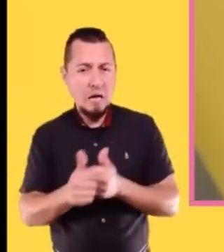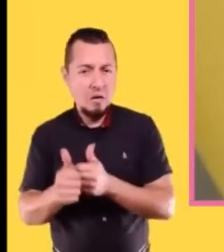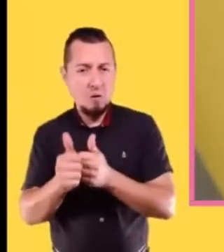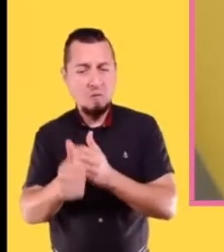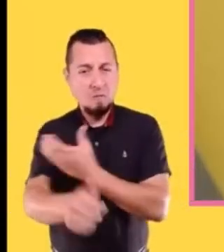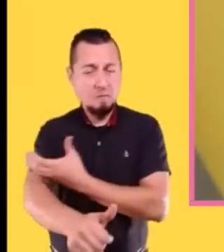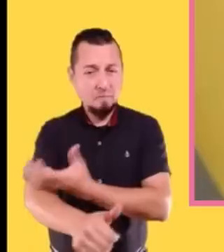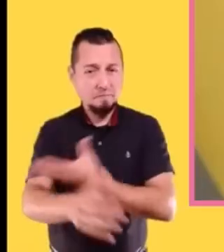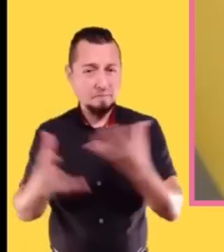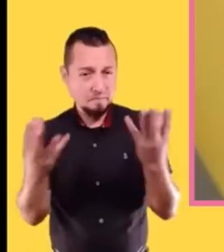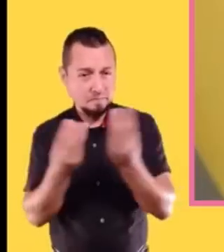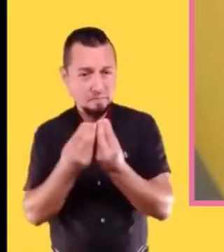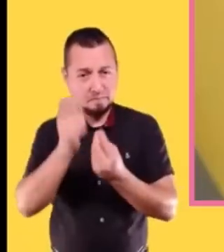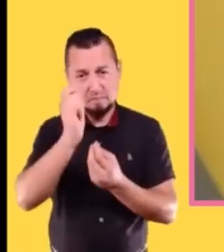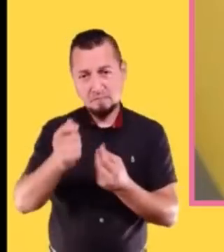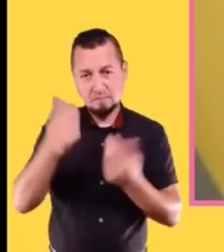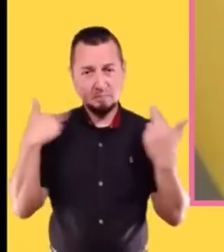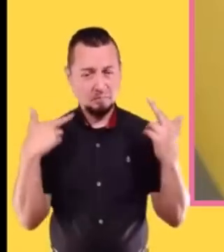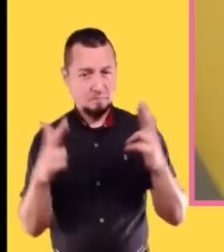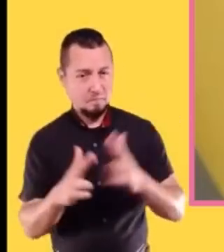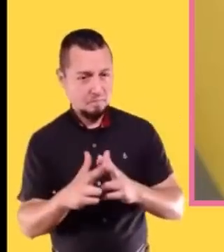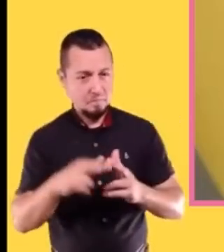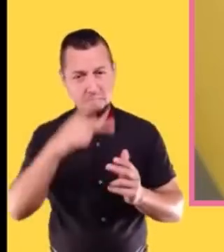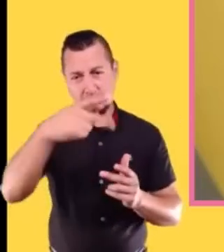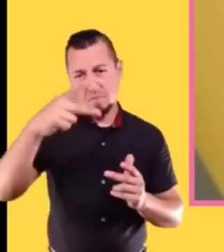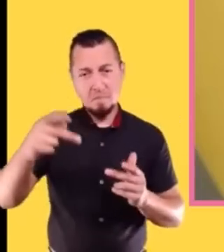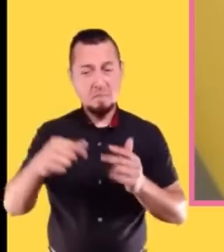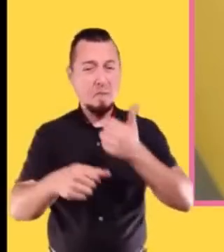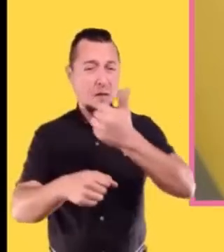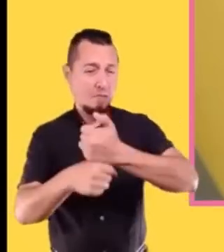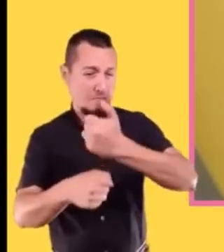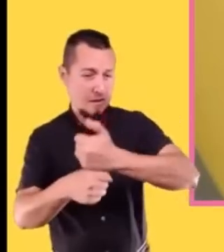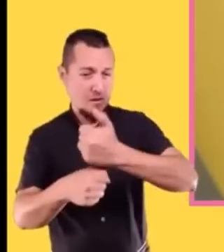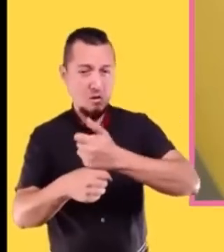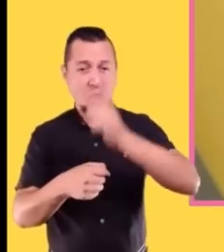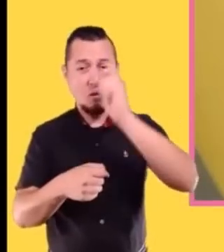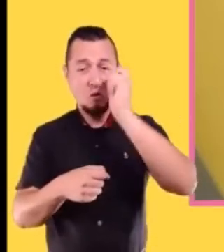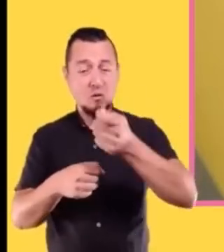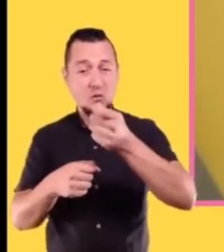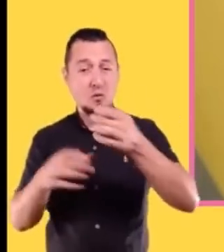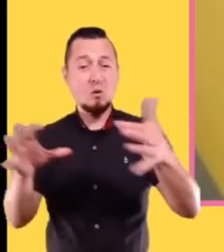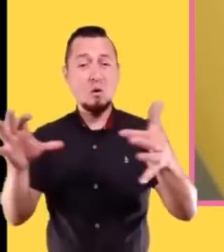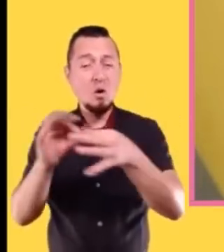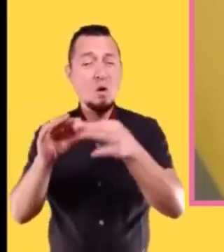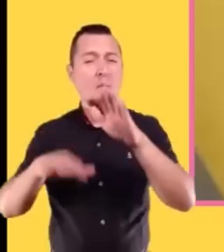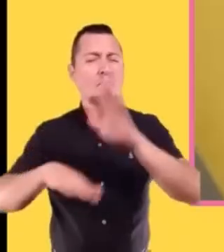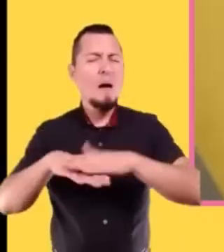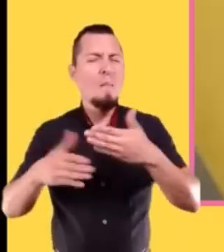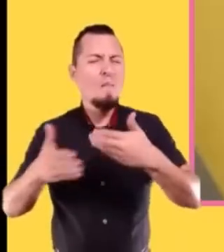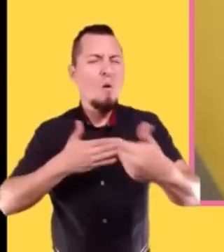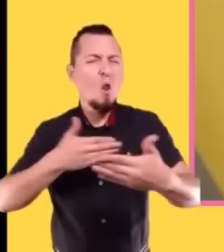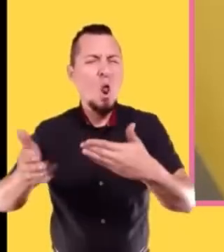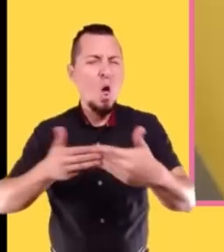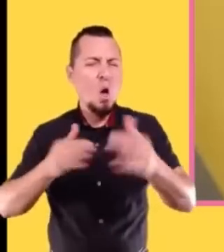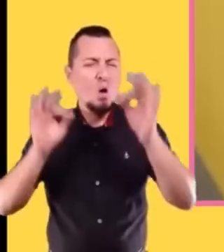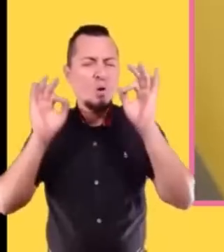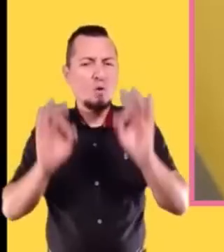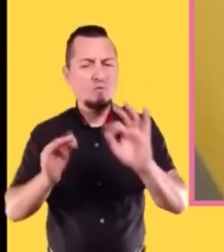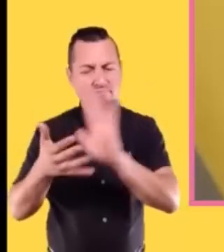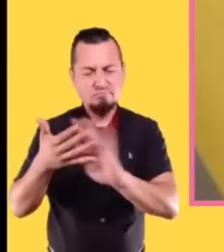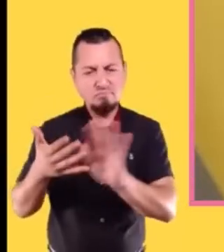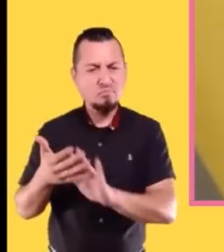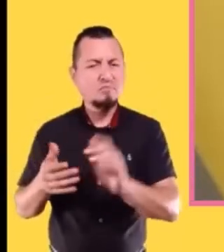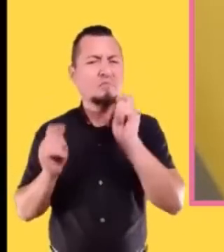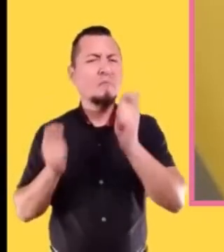brindarle a nuestros maestros, sobre todo los de primero de primaria, las herramientas más modernas en lectoescritura para que lo puedan hacer. Y